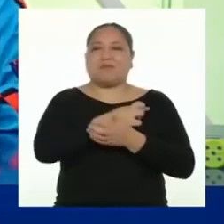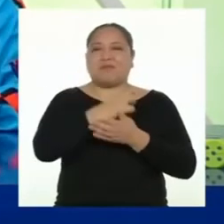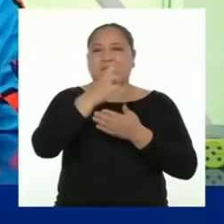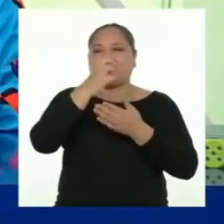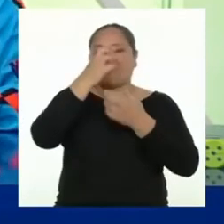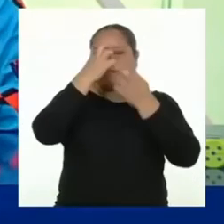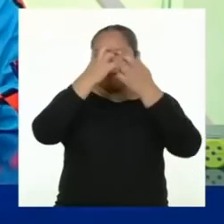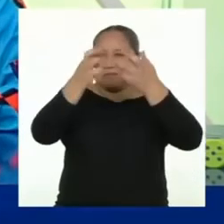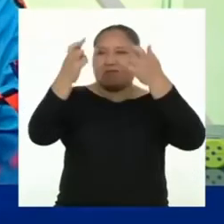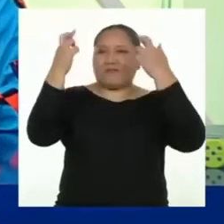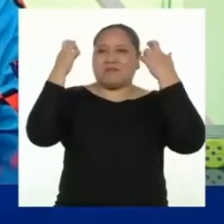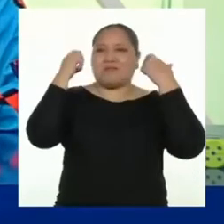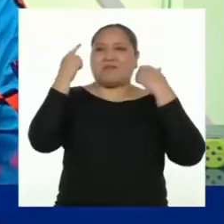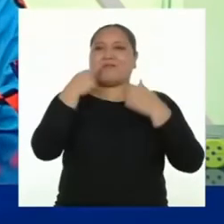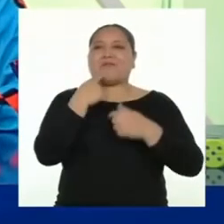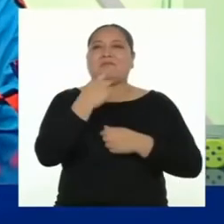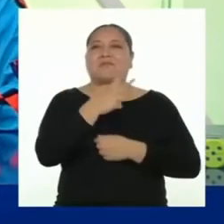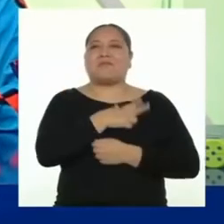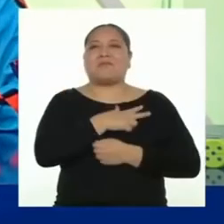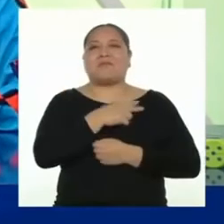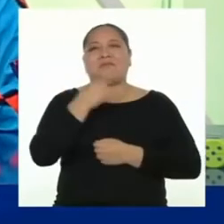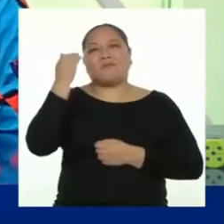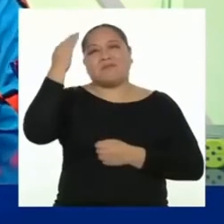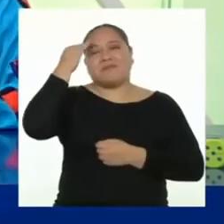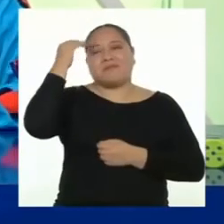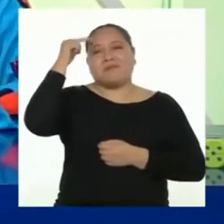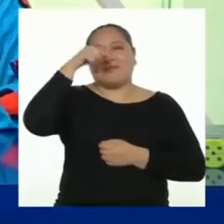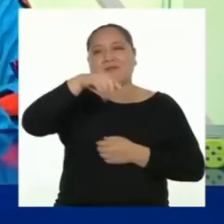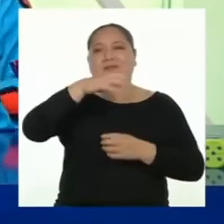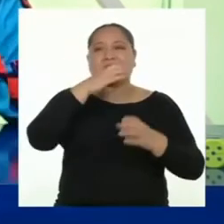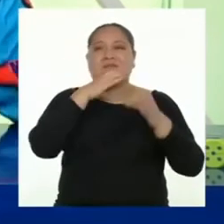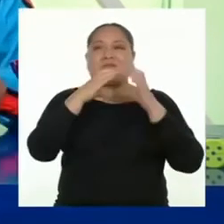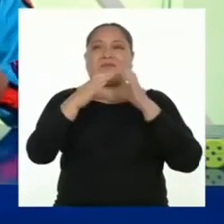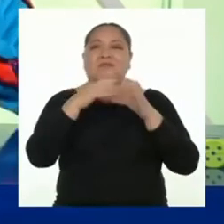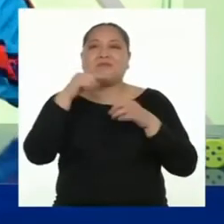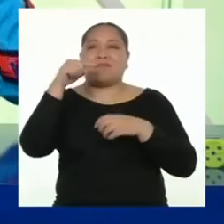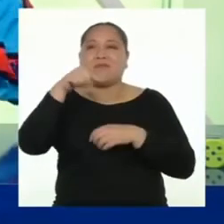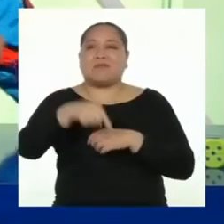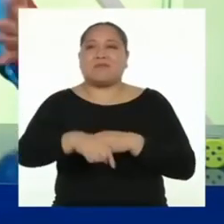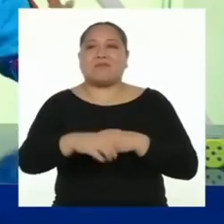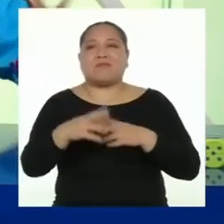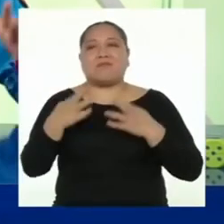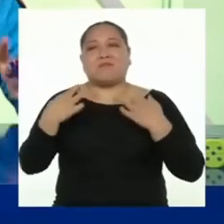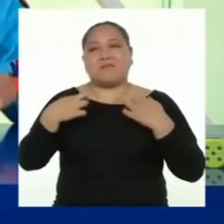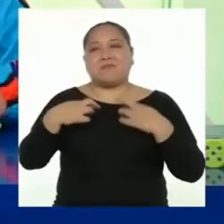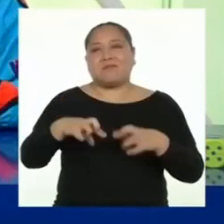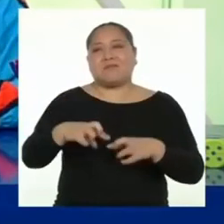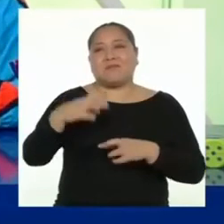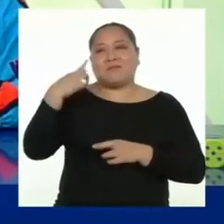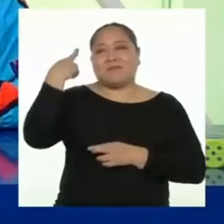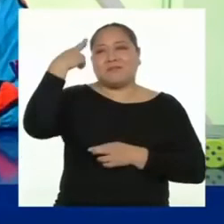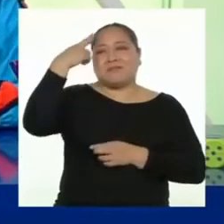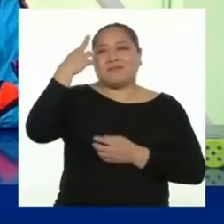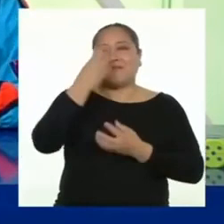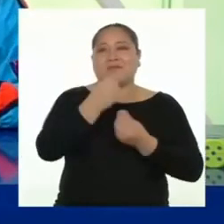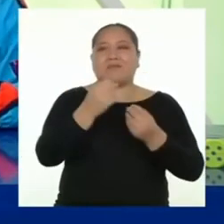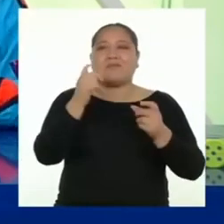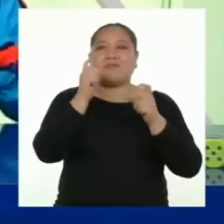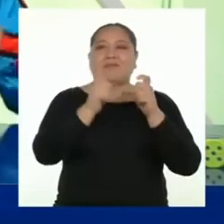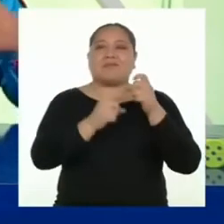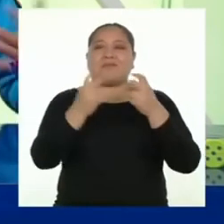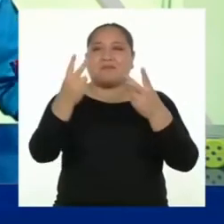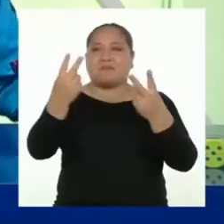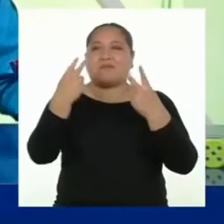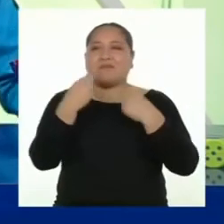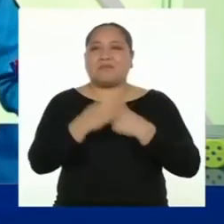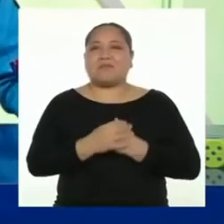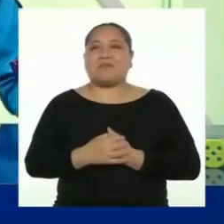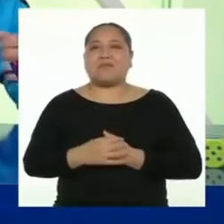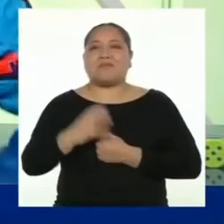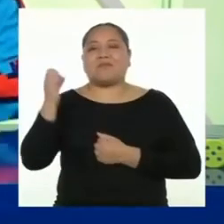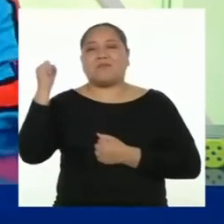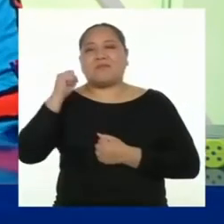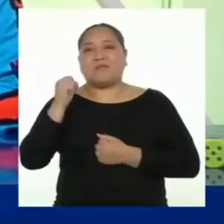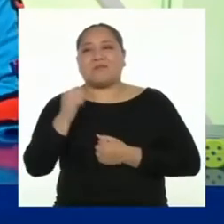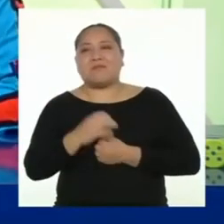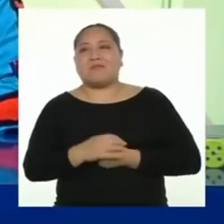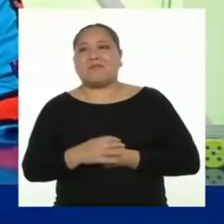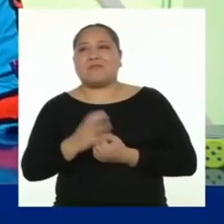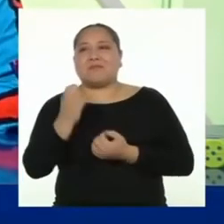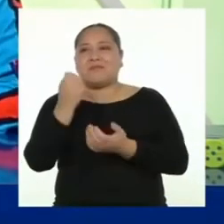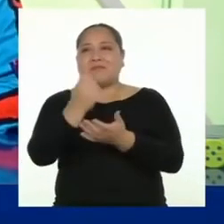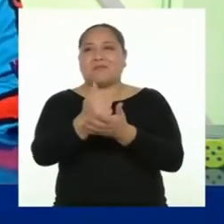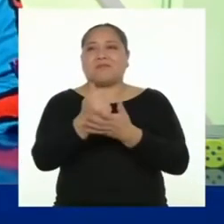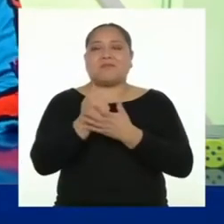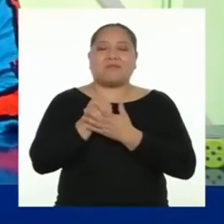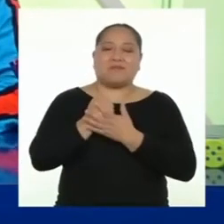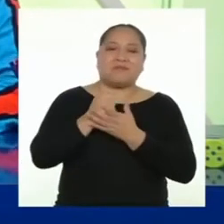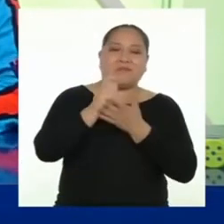Tercero. Estoy seguro de que lo que hemos conversado aquí permitirá reflexionar a muchas de las personas que nos están viendo. Y por supuesto,